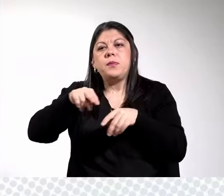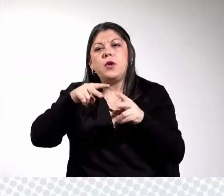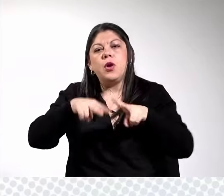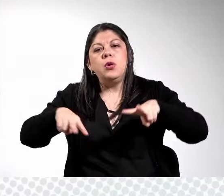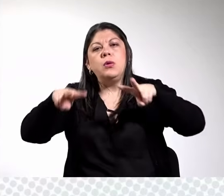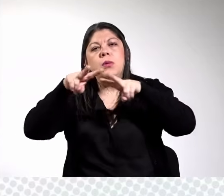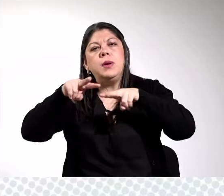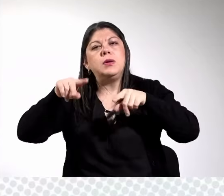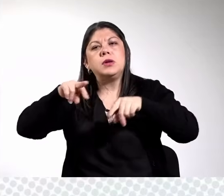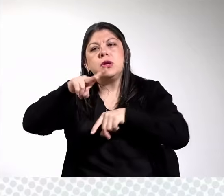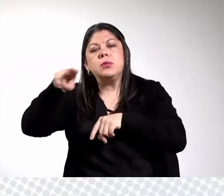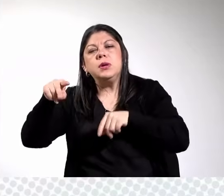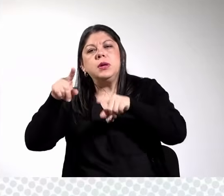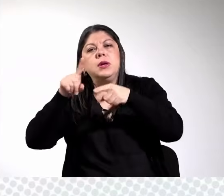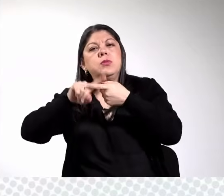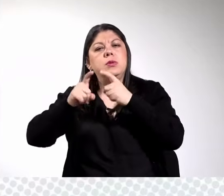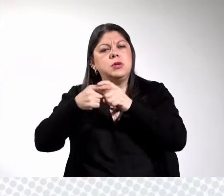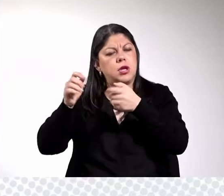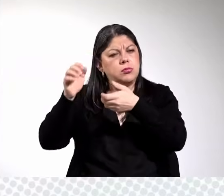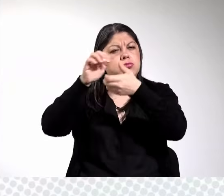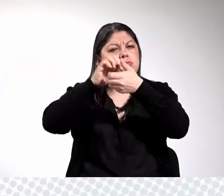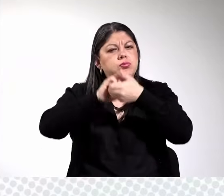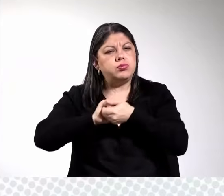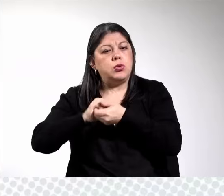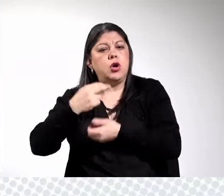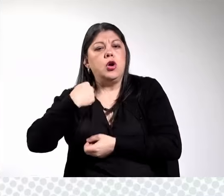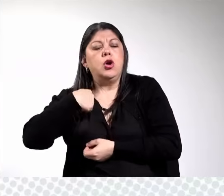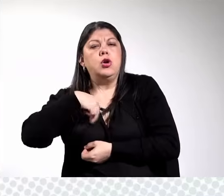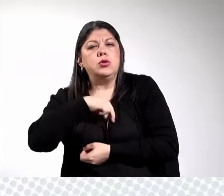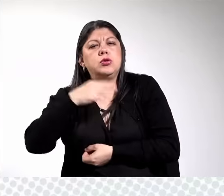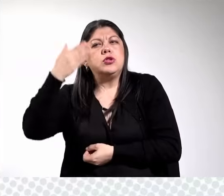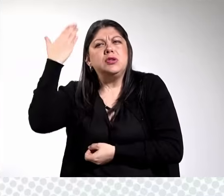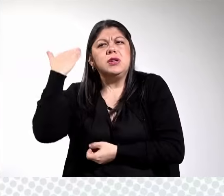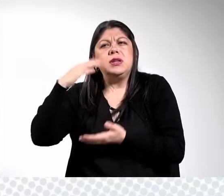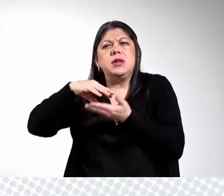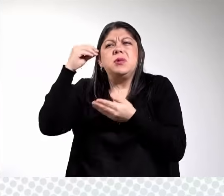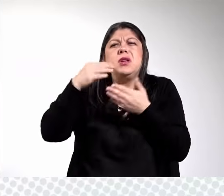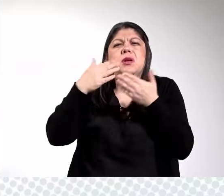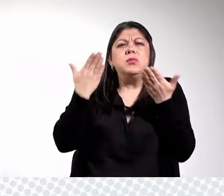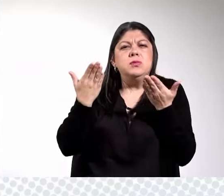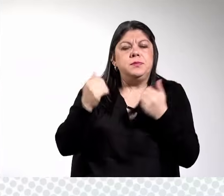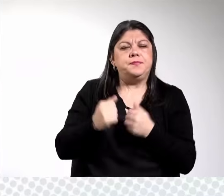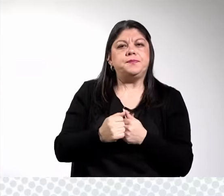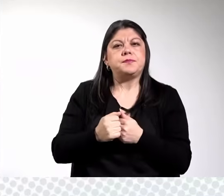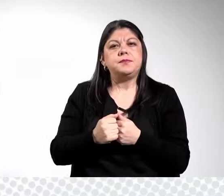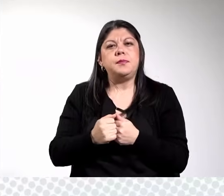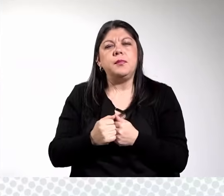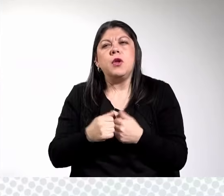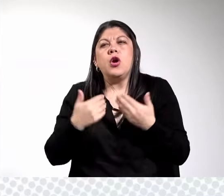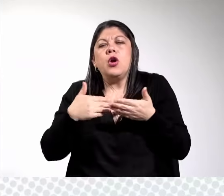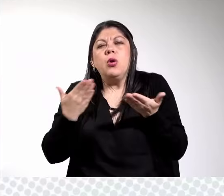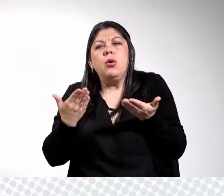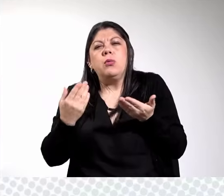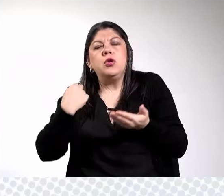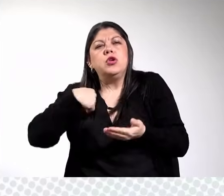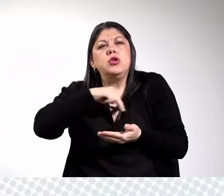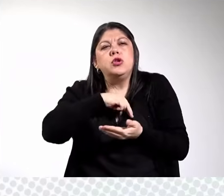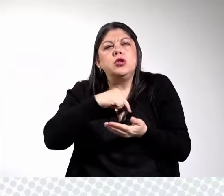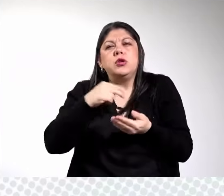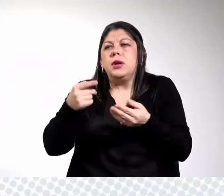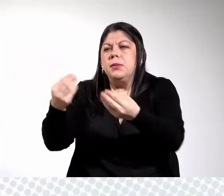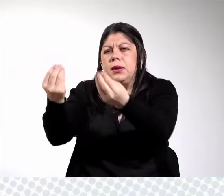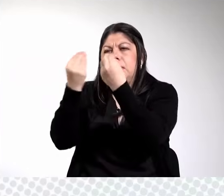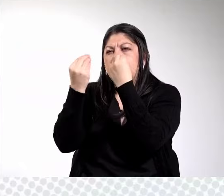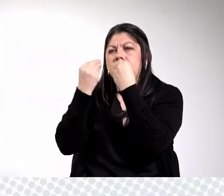de amistad, de solidaridad. Nosotros en nuestra época, ¿cómo aprendíamos esos valores? Esa es la pregunta que hay que hacerse. ¿Cómo? ¿Cómo fue que me trasladaron